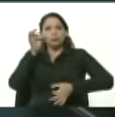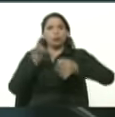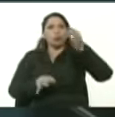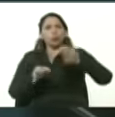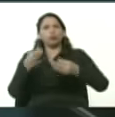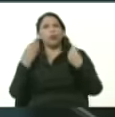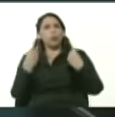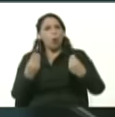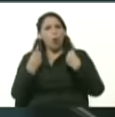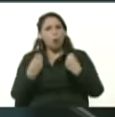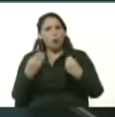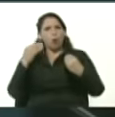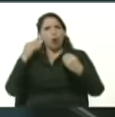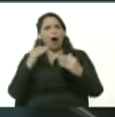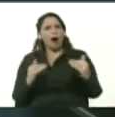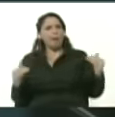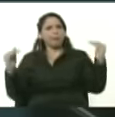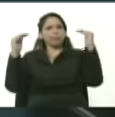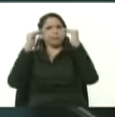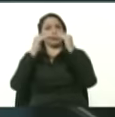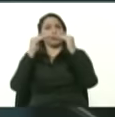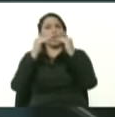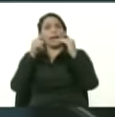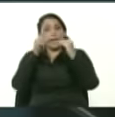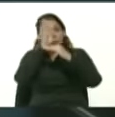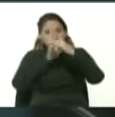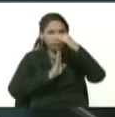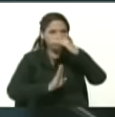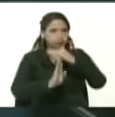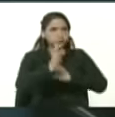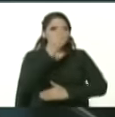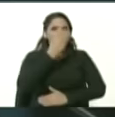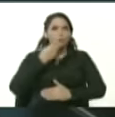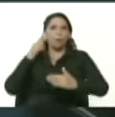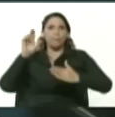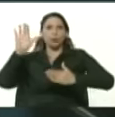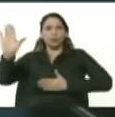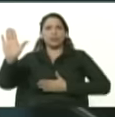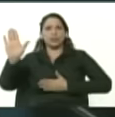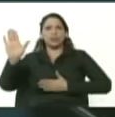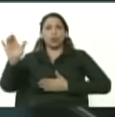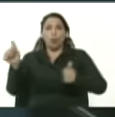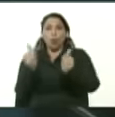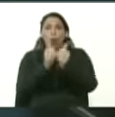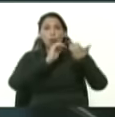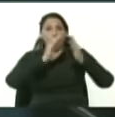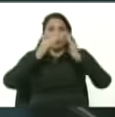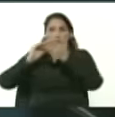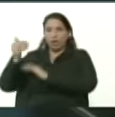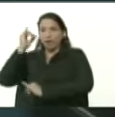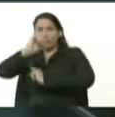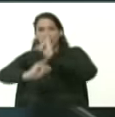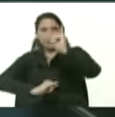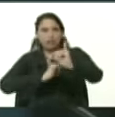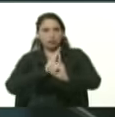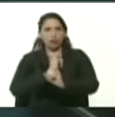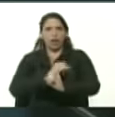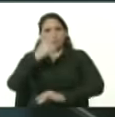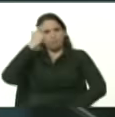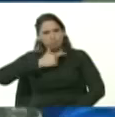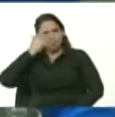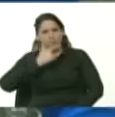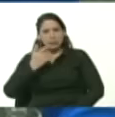cómo alcanzar estos nobles y loables compromisos con una comunidad internacional